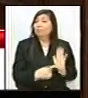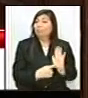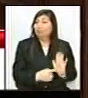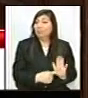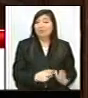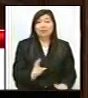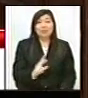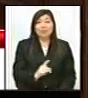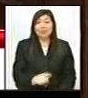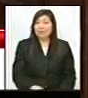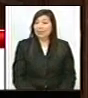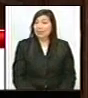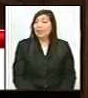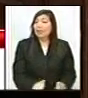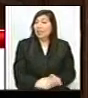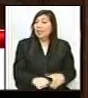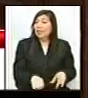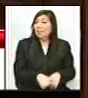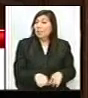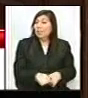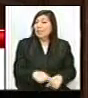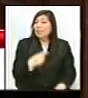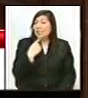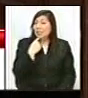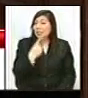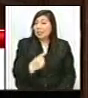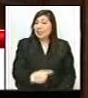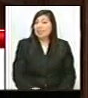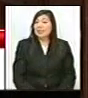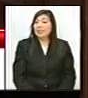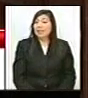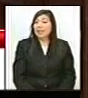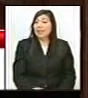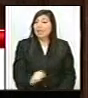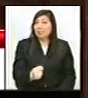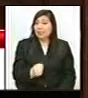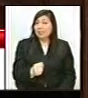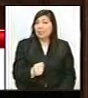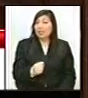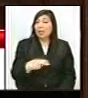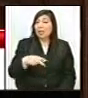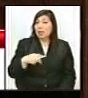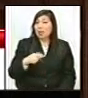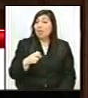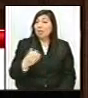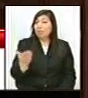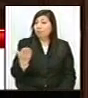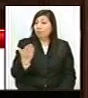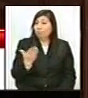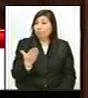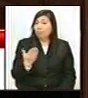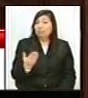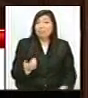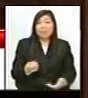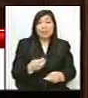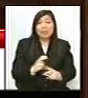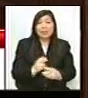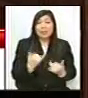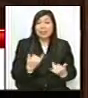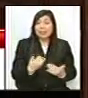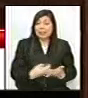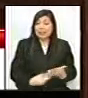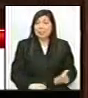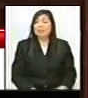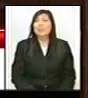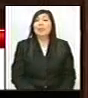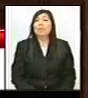es así. Y lo que también se dice es determinar si es que el señor Noguera recibió una contraprestación a cambio de esta